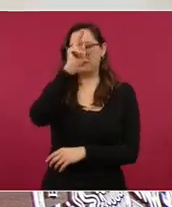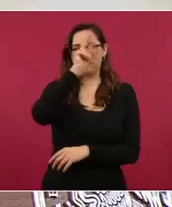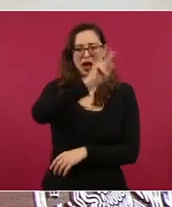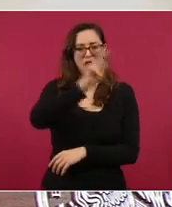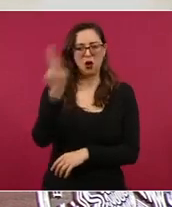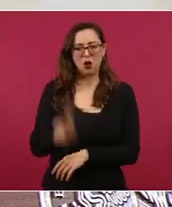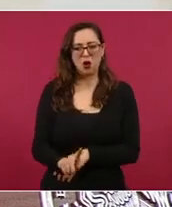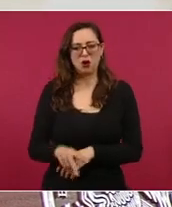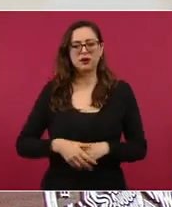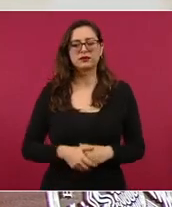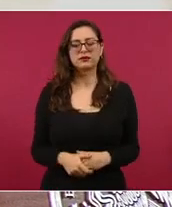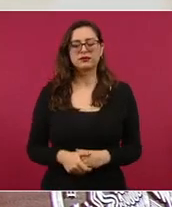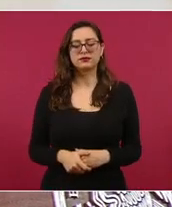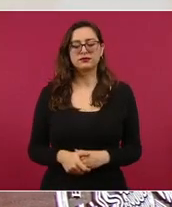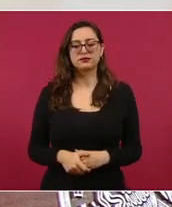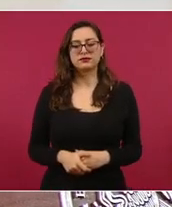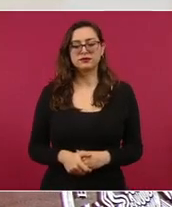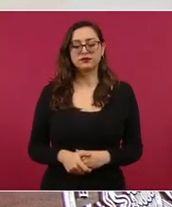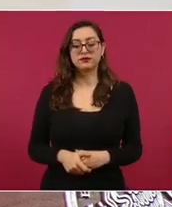y estamos